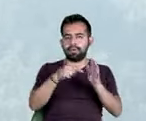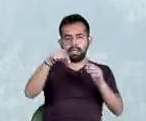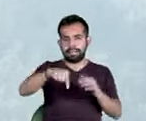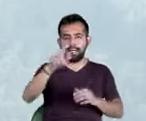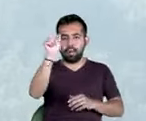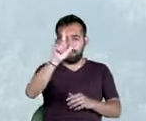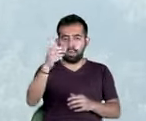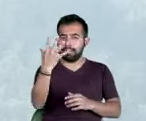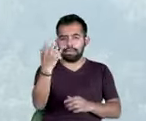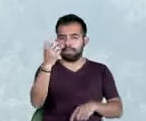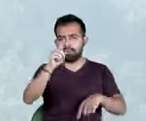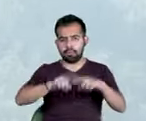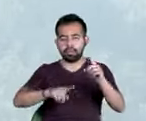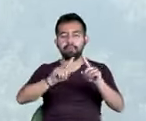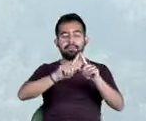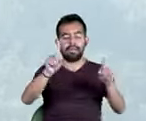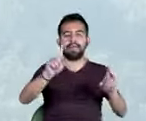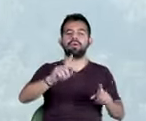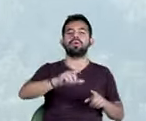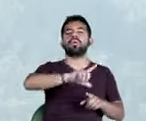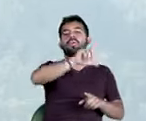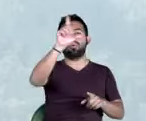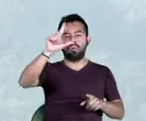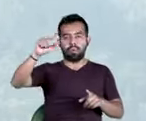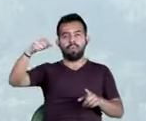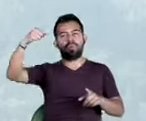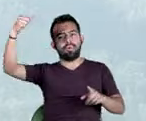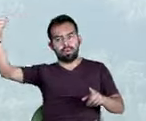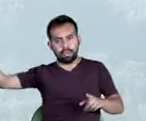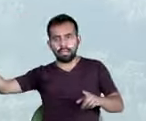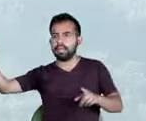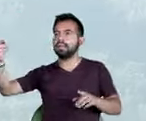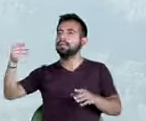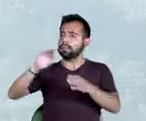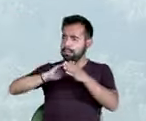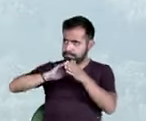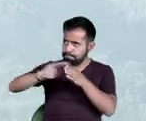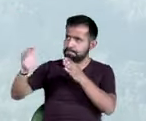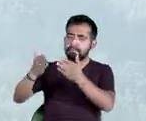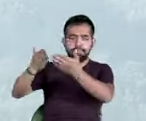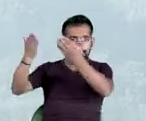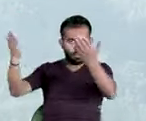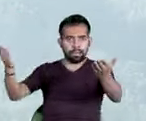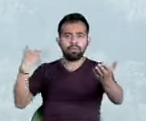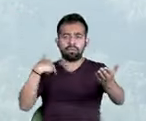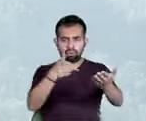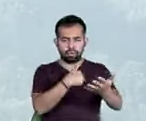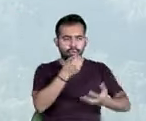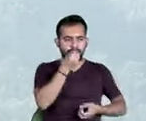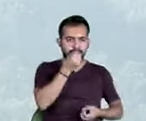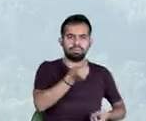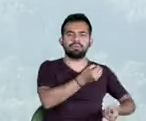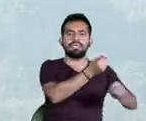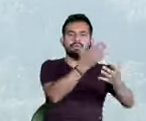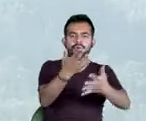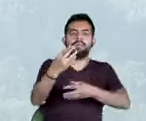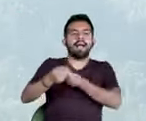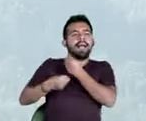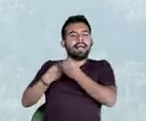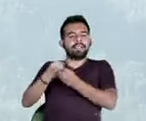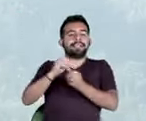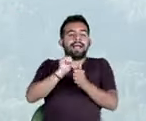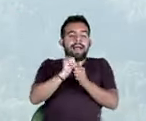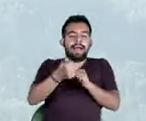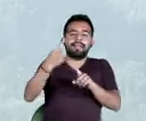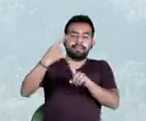llegados, pero al siguiente lunes quedan sobre todo los medios de comunicación invitados a nuestra rendición de cuentas semanal. Será aquí